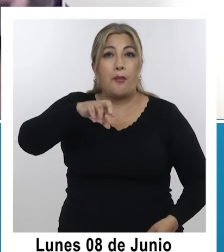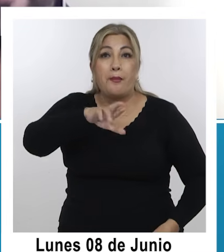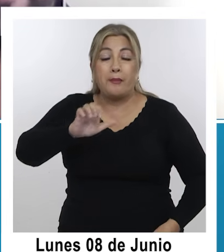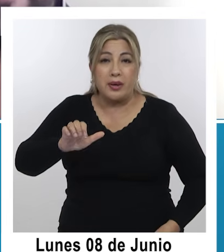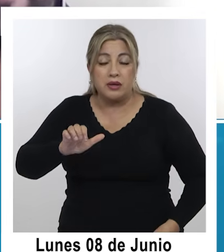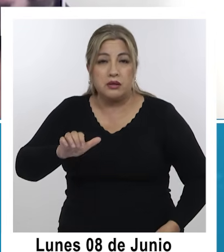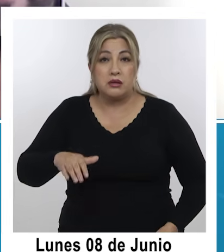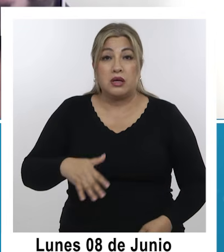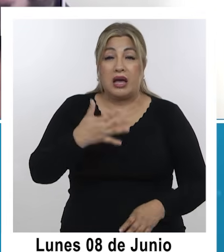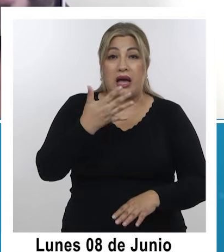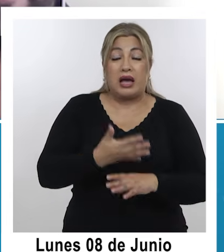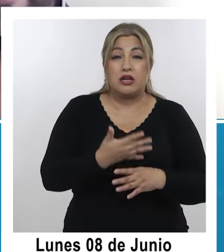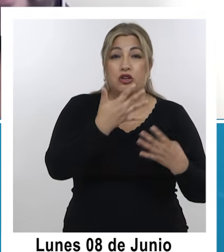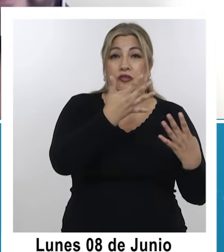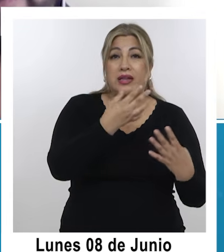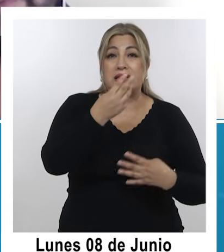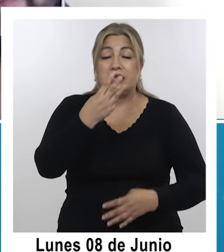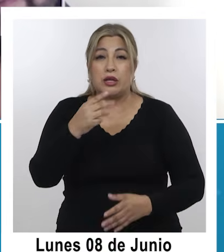al